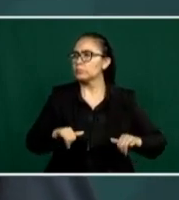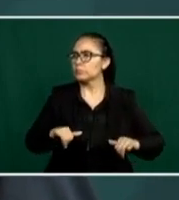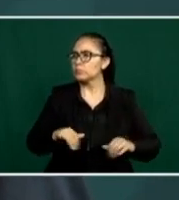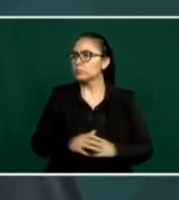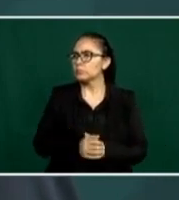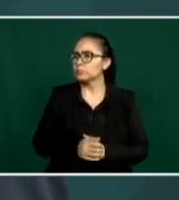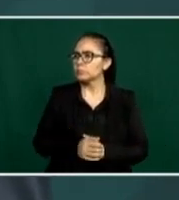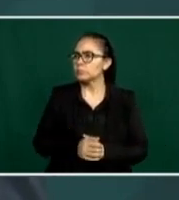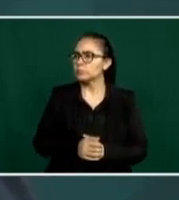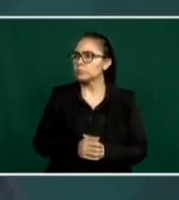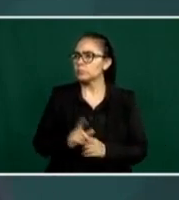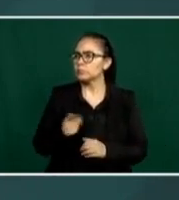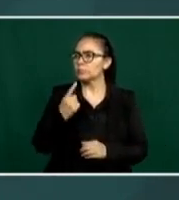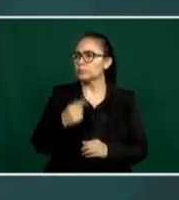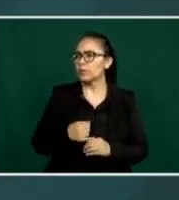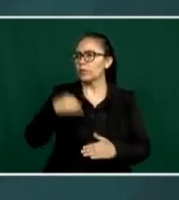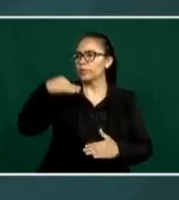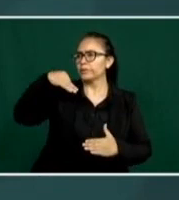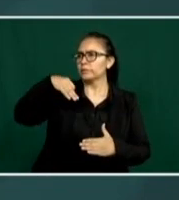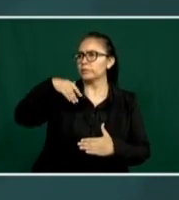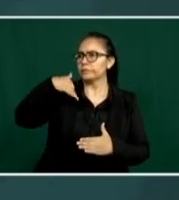que fue un fracaso.